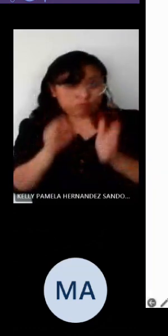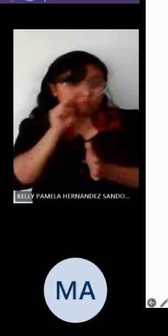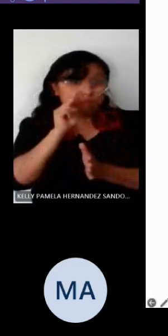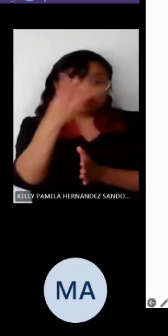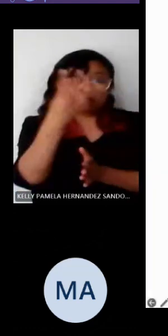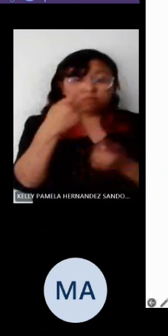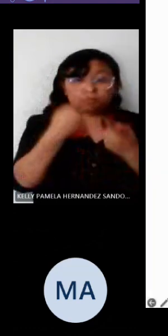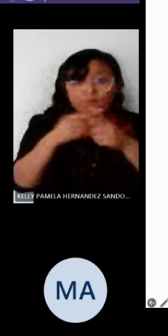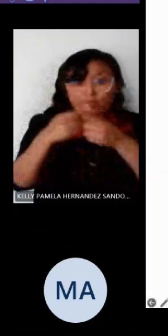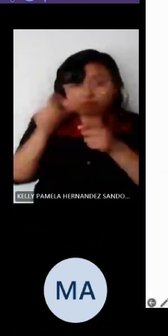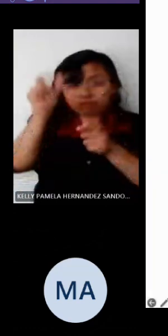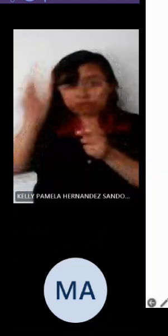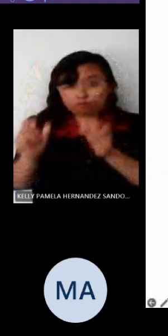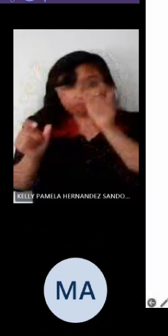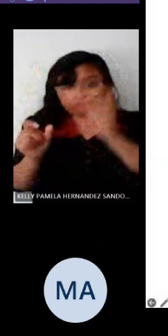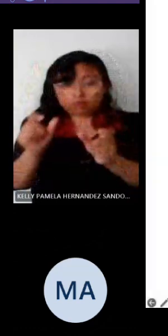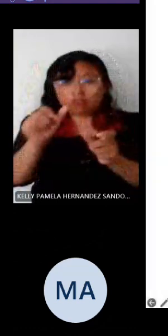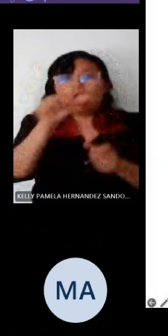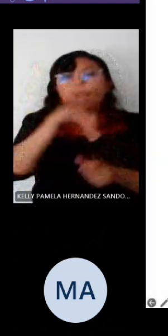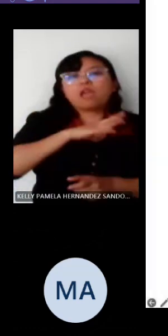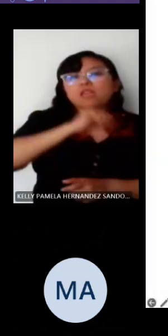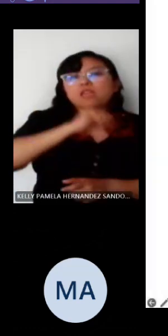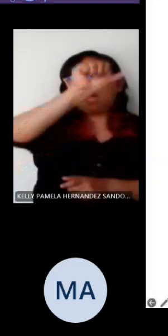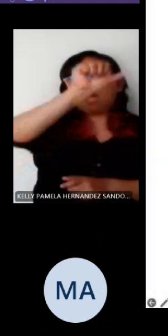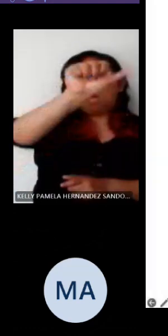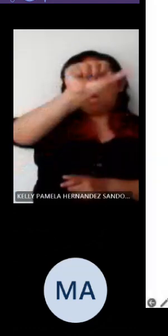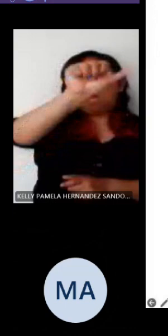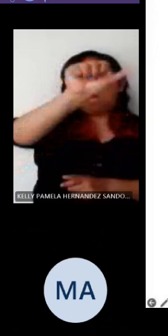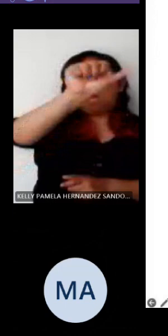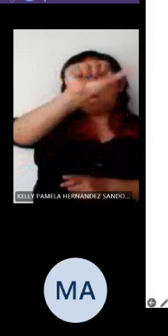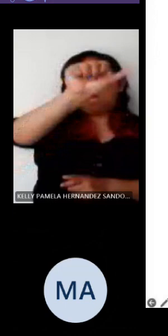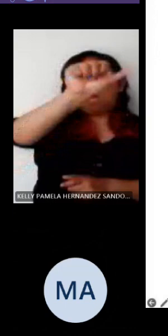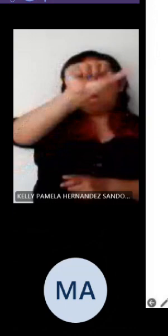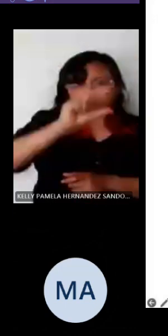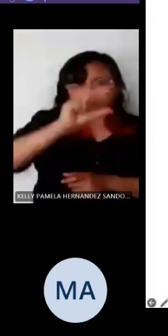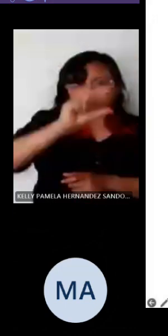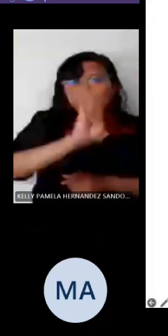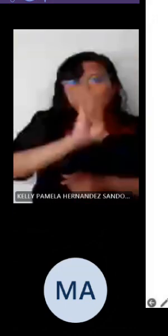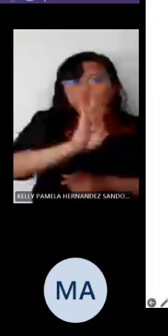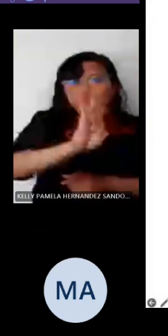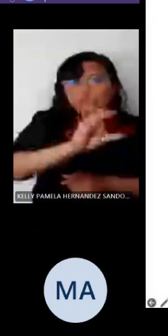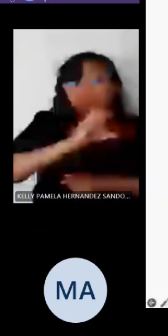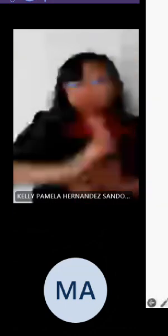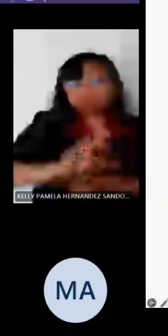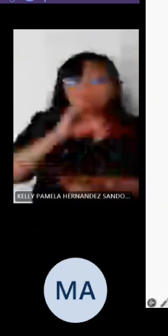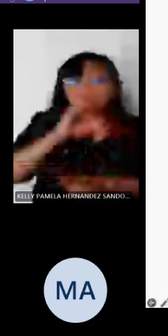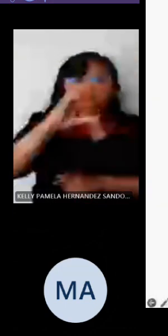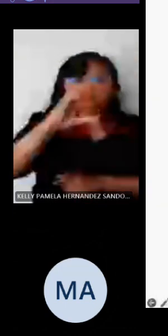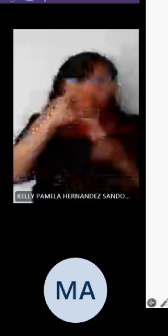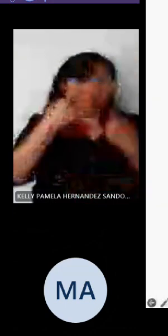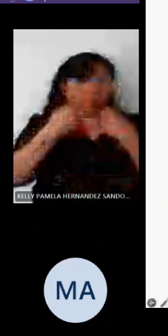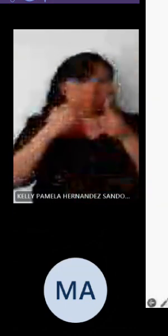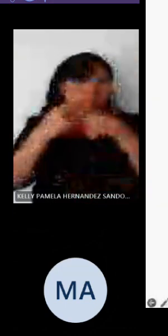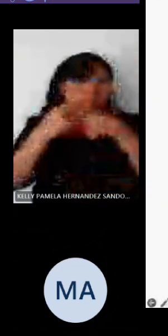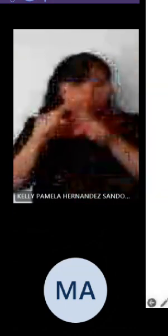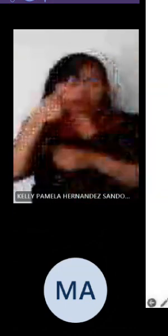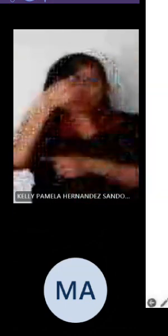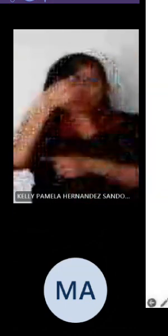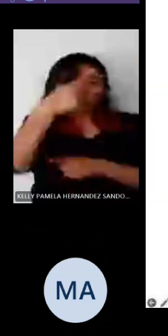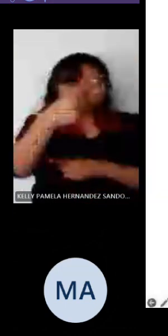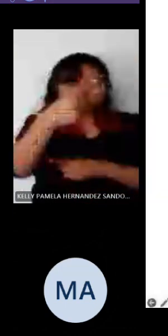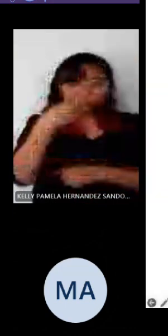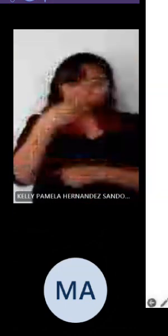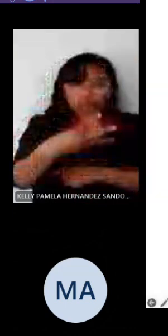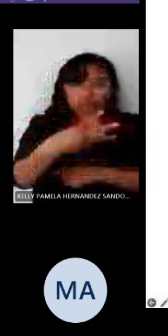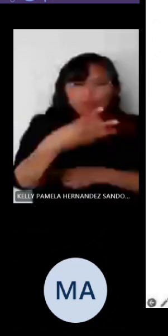genes ejemplificados con la letra A mayúscula y la letra B minúscula, en donde es cuando tenemos exactamente